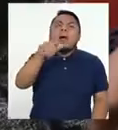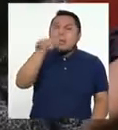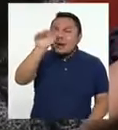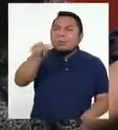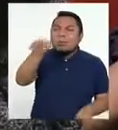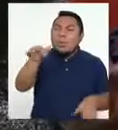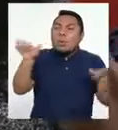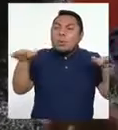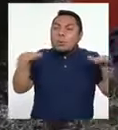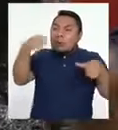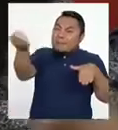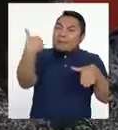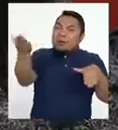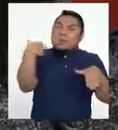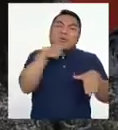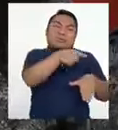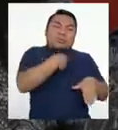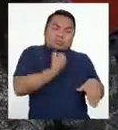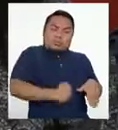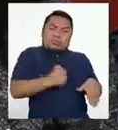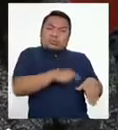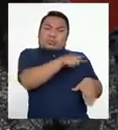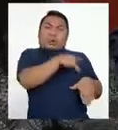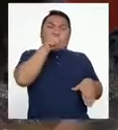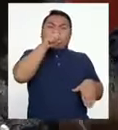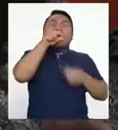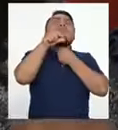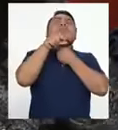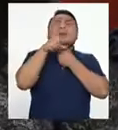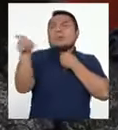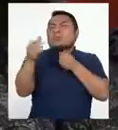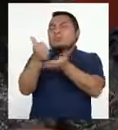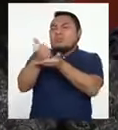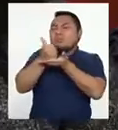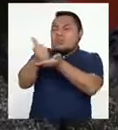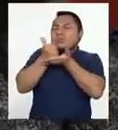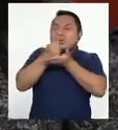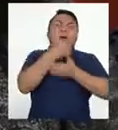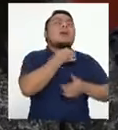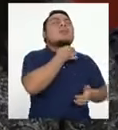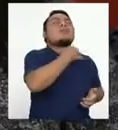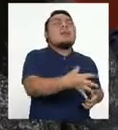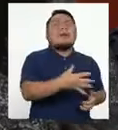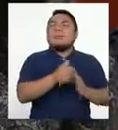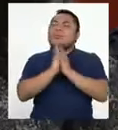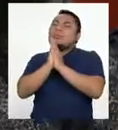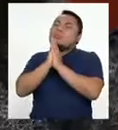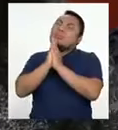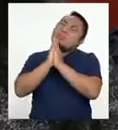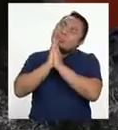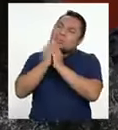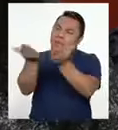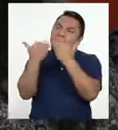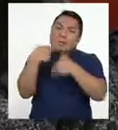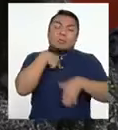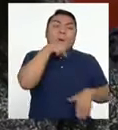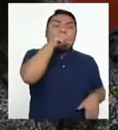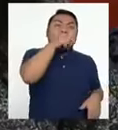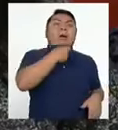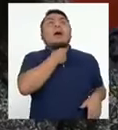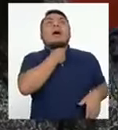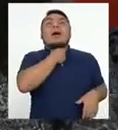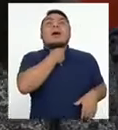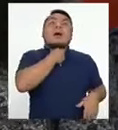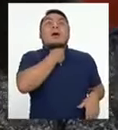Juana, venga a la avellaneda a sacarle a mi pollito la avellana! ¡Ande, ande, no se haga de rogar, que mi pollito se me va a